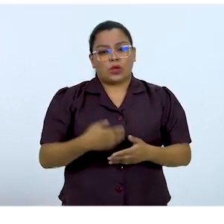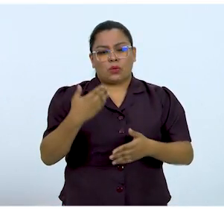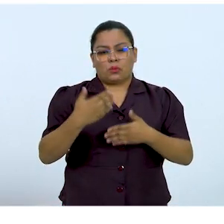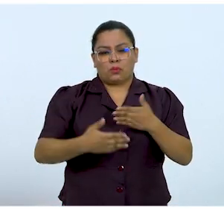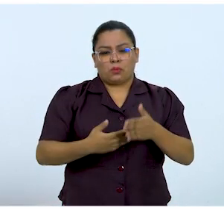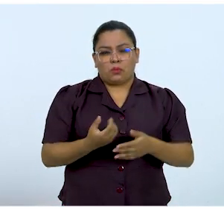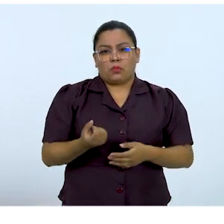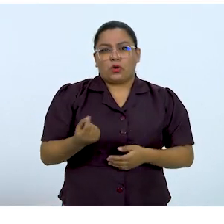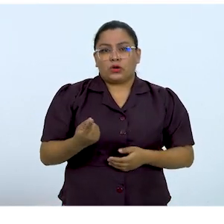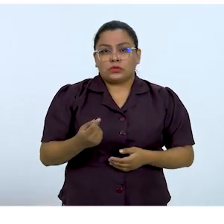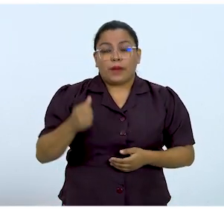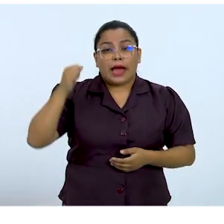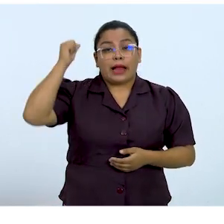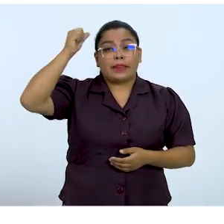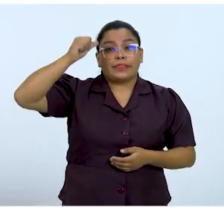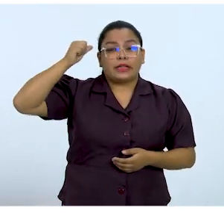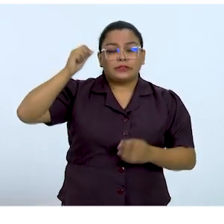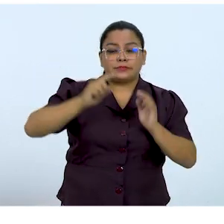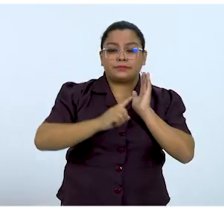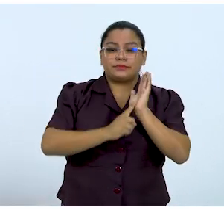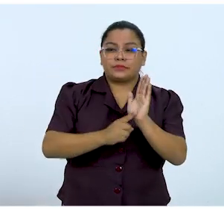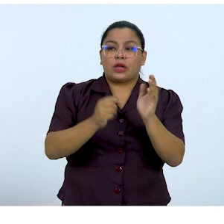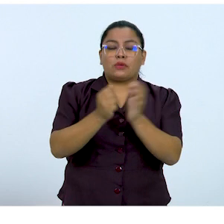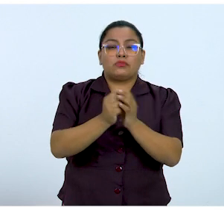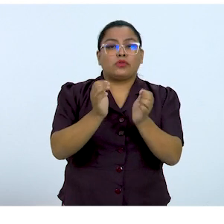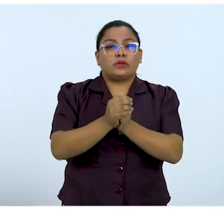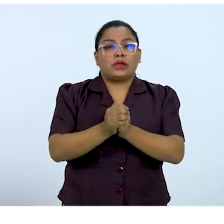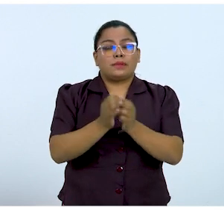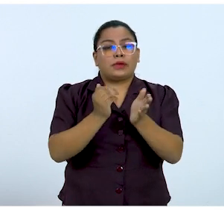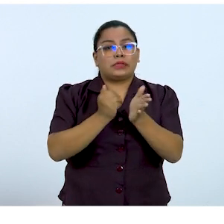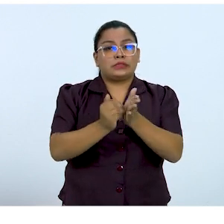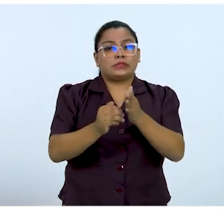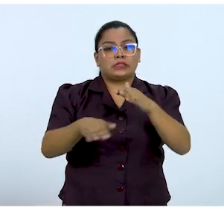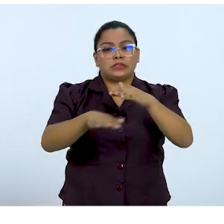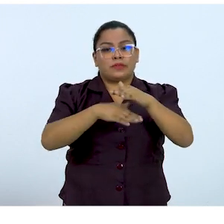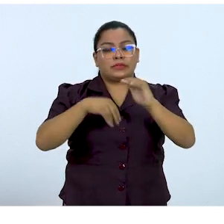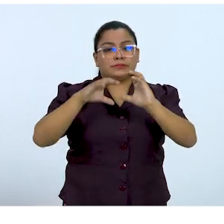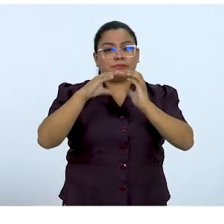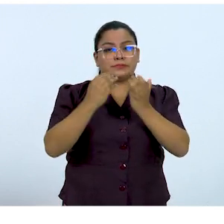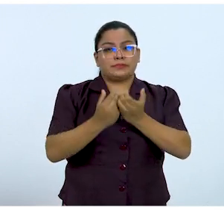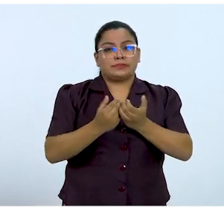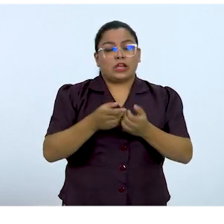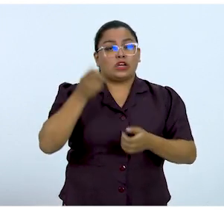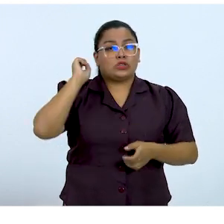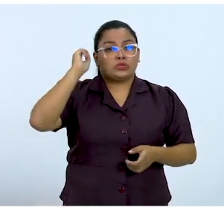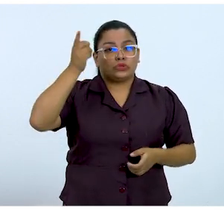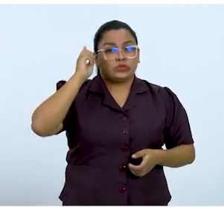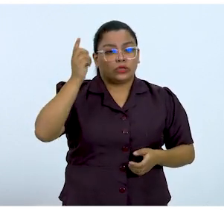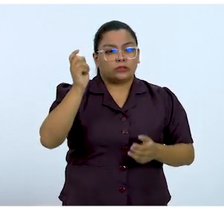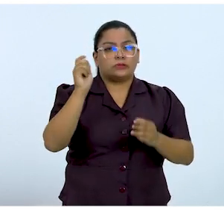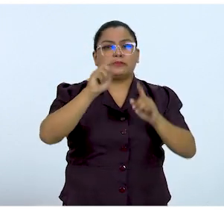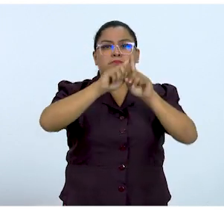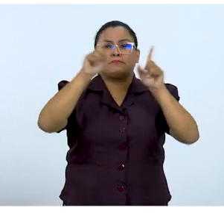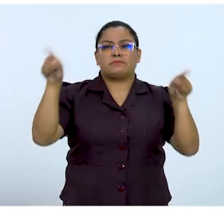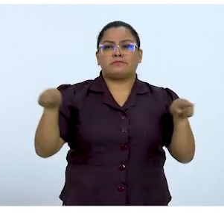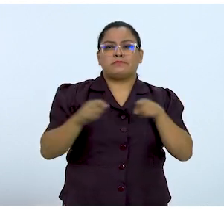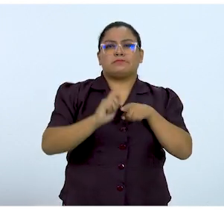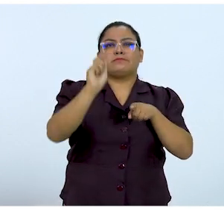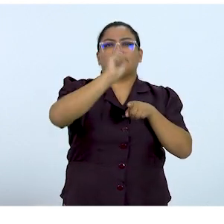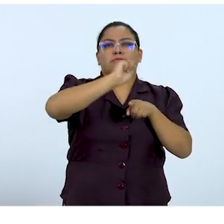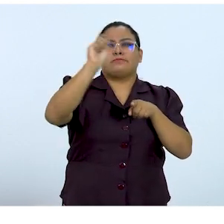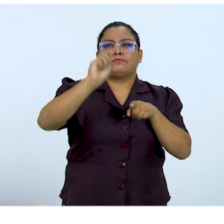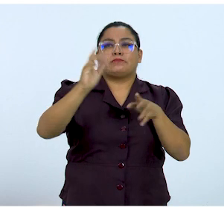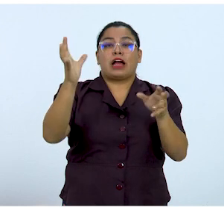El siguiente paso es el analiza, donde se presenta el problema inicial en el cual se basa la clase. El docente escribe en la pizarra